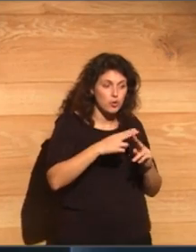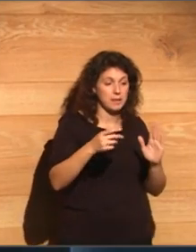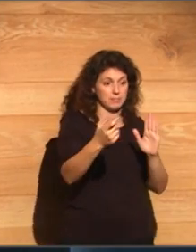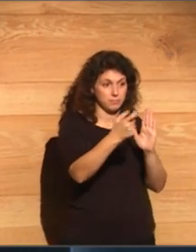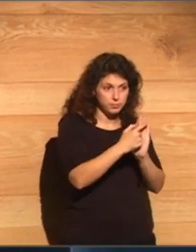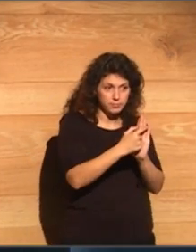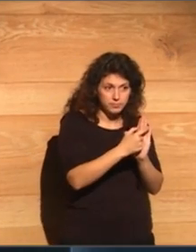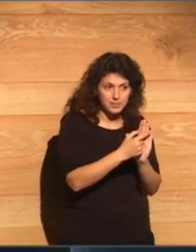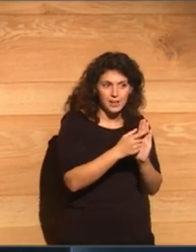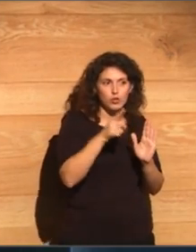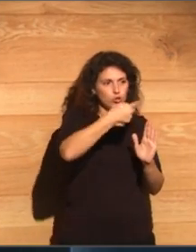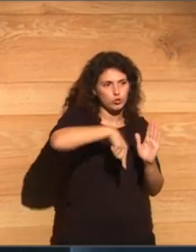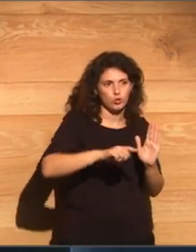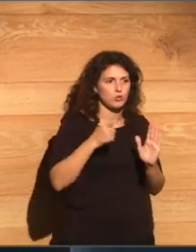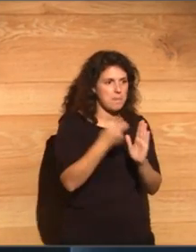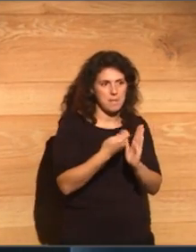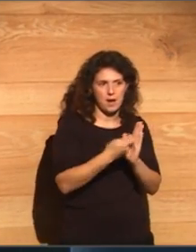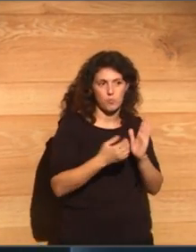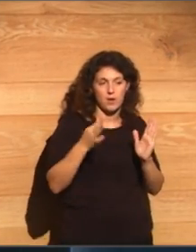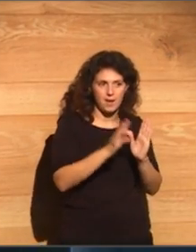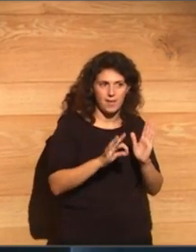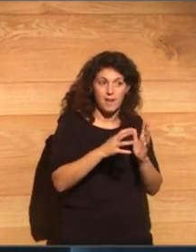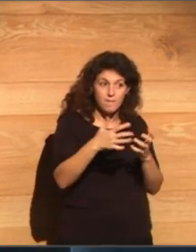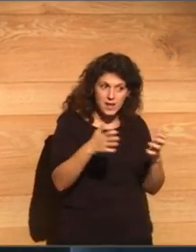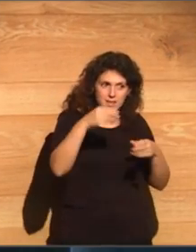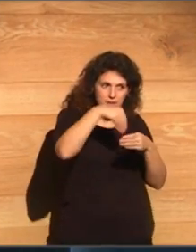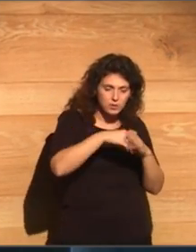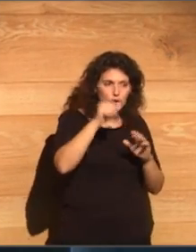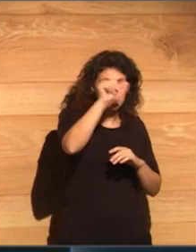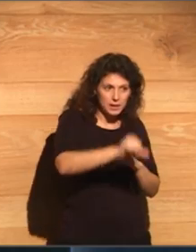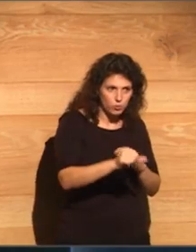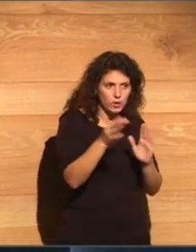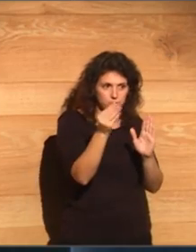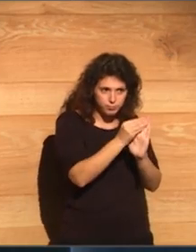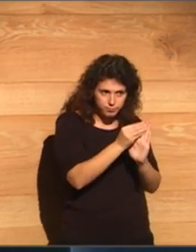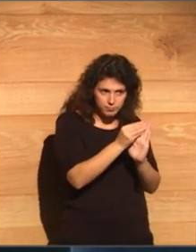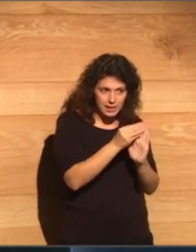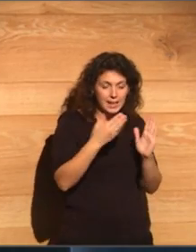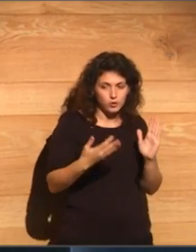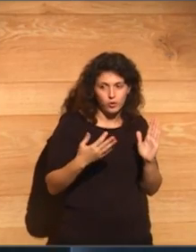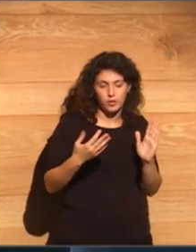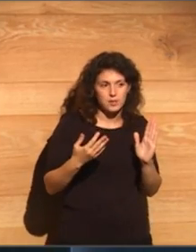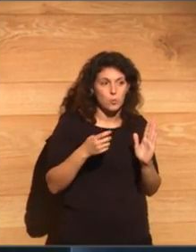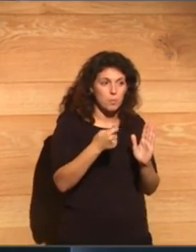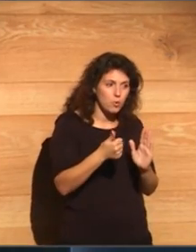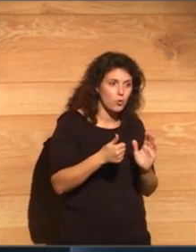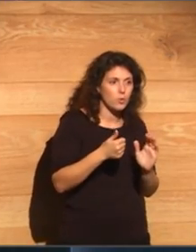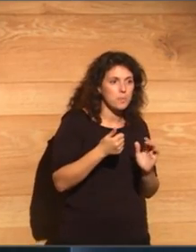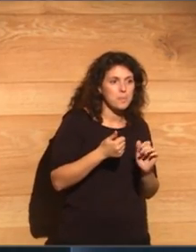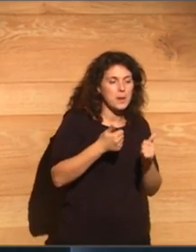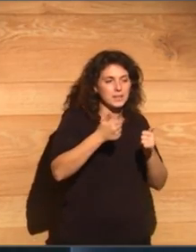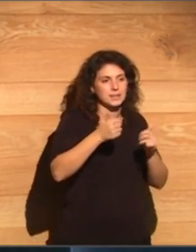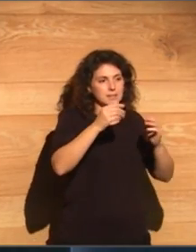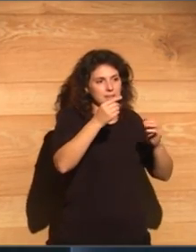te patrocinamos la película. Y la frase está en la película y él dice que parte de que tuvo que hacer la película un poco más barata y